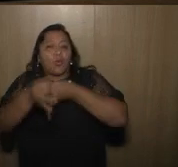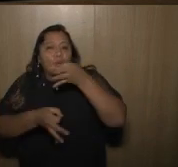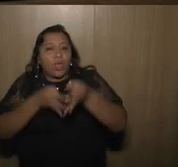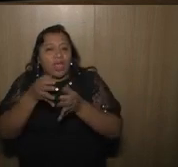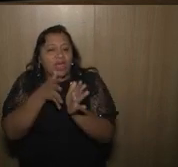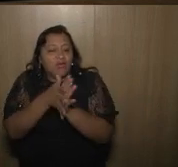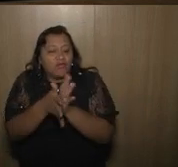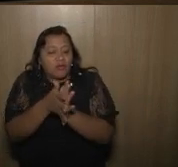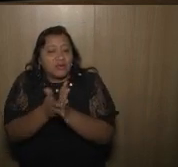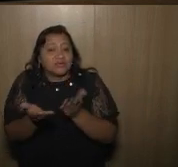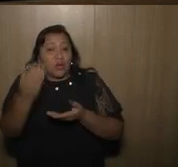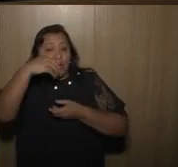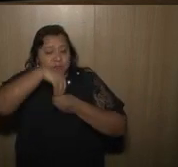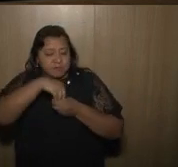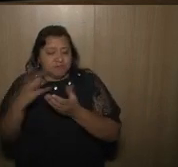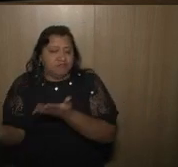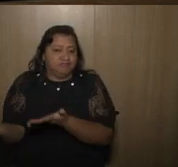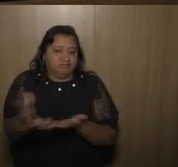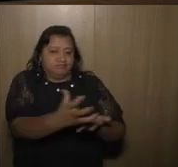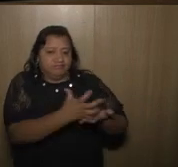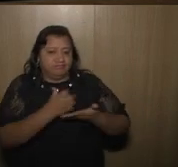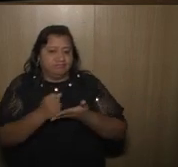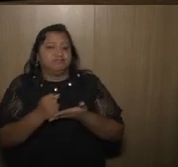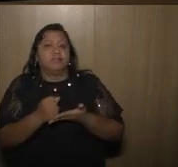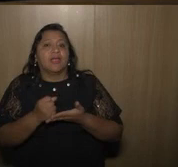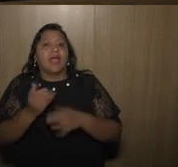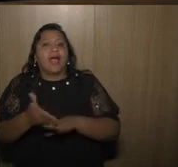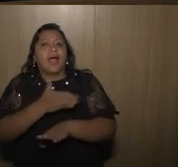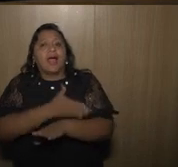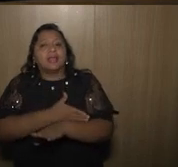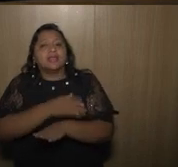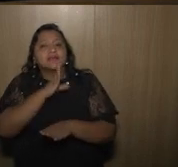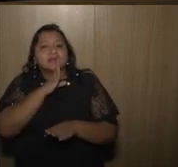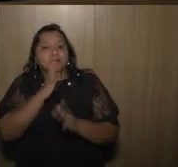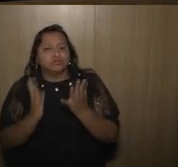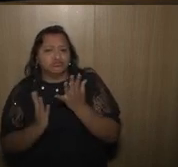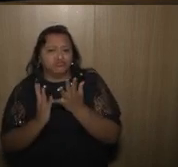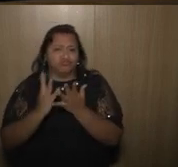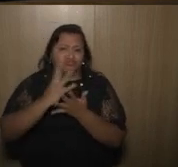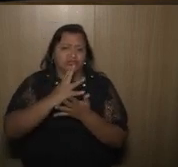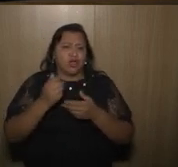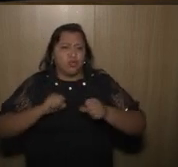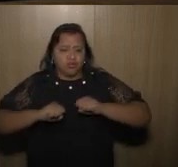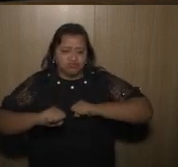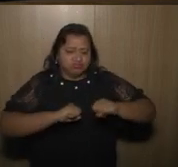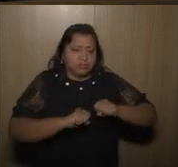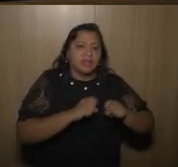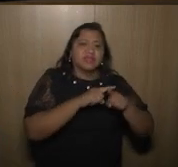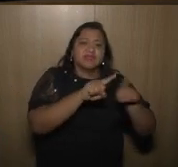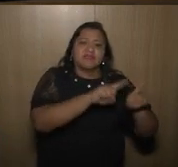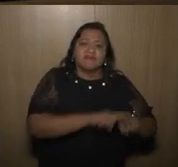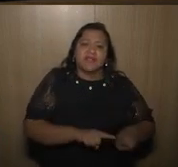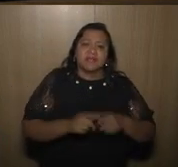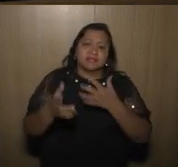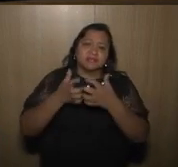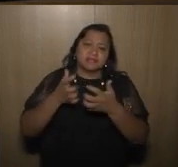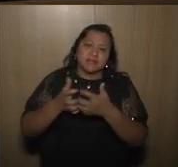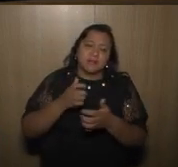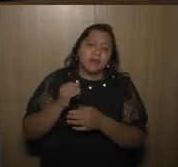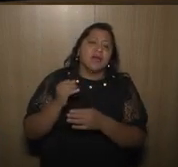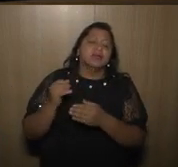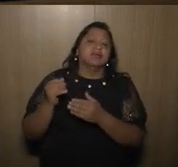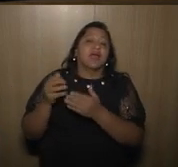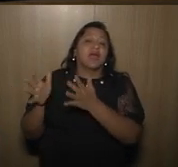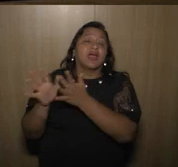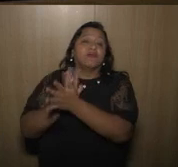información suministrada. Y cómo teníamos una interoperatividad entre los diferentes sistemas de información,